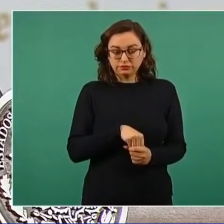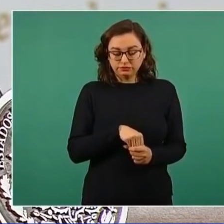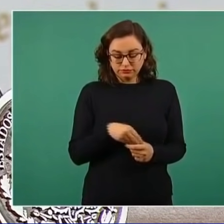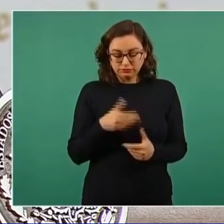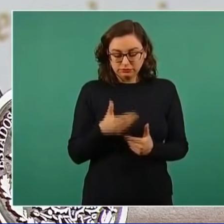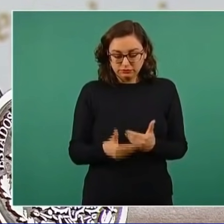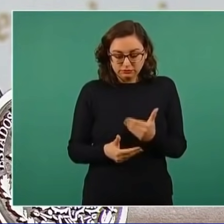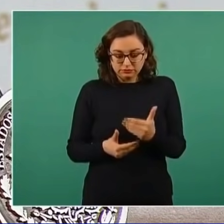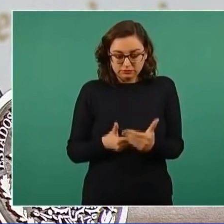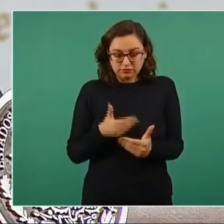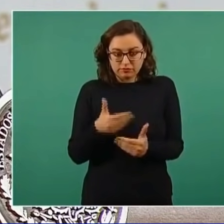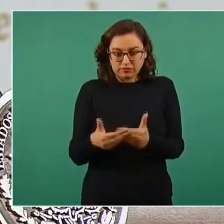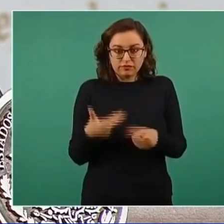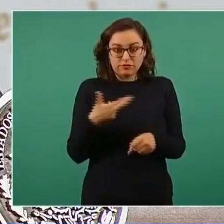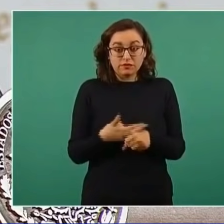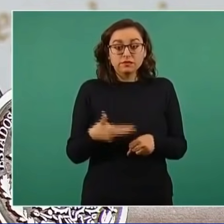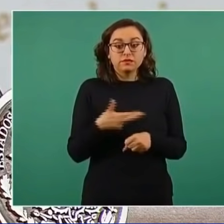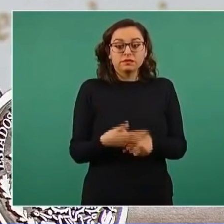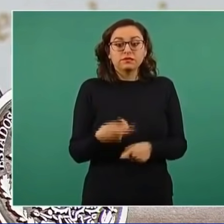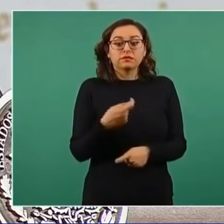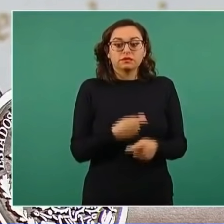para no dar a conocer